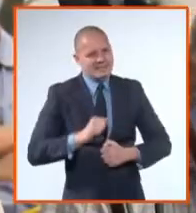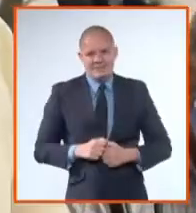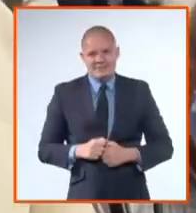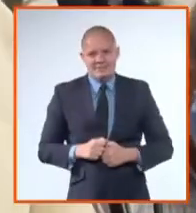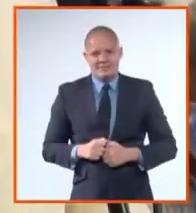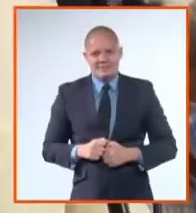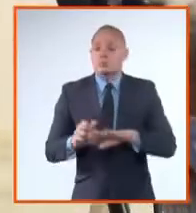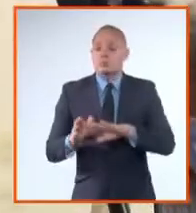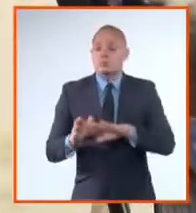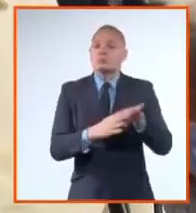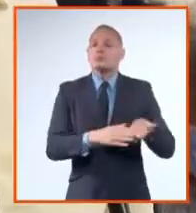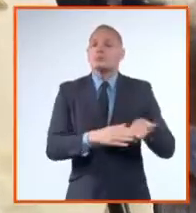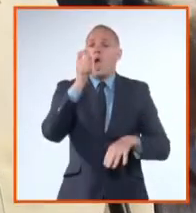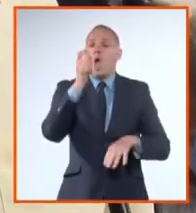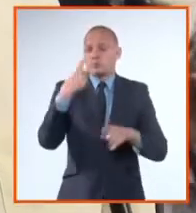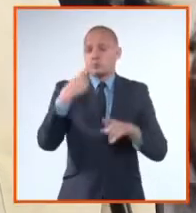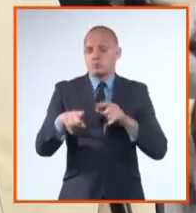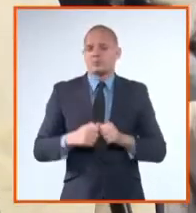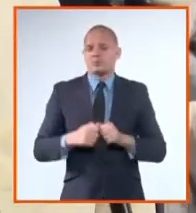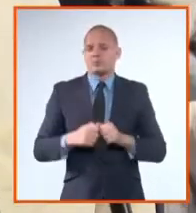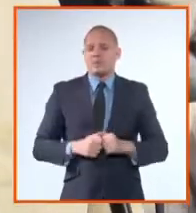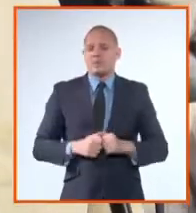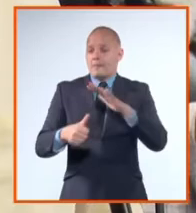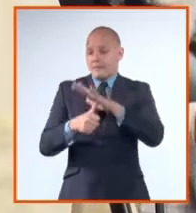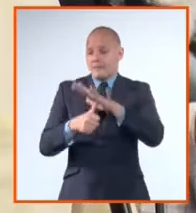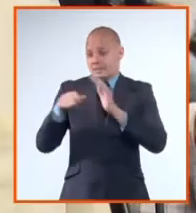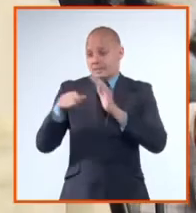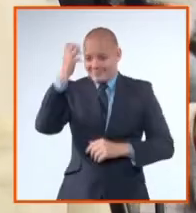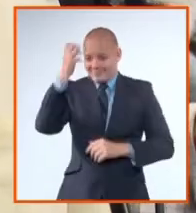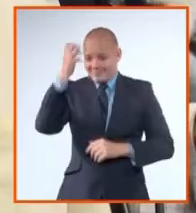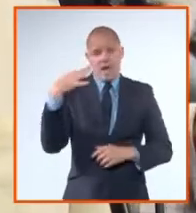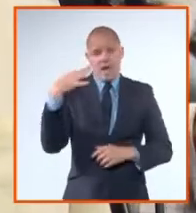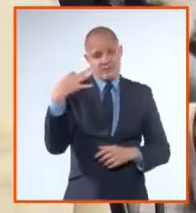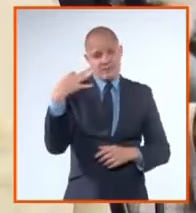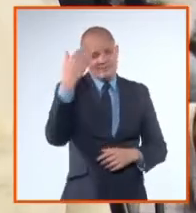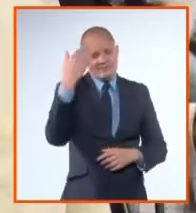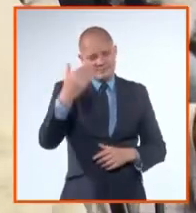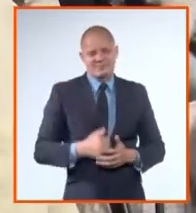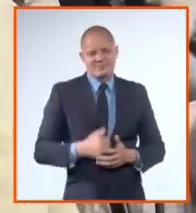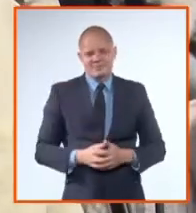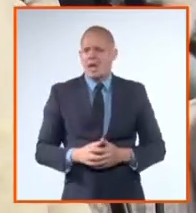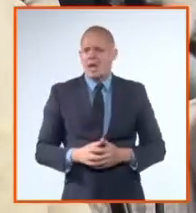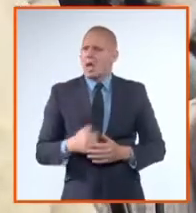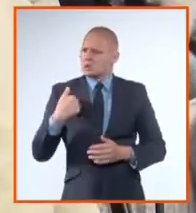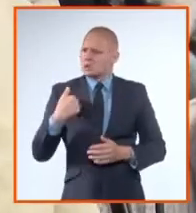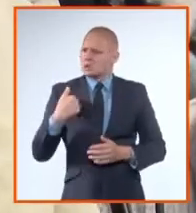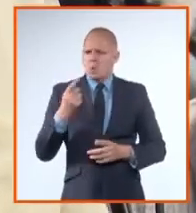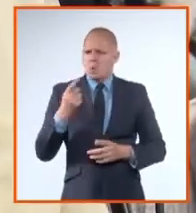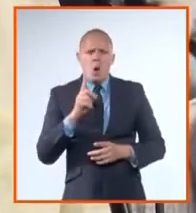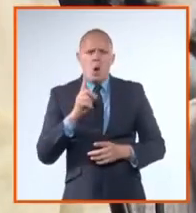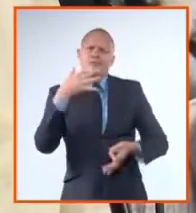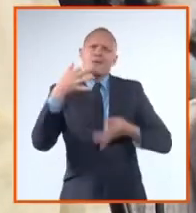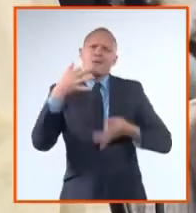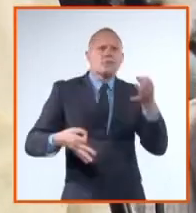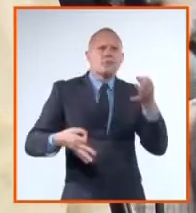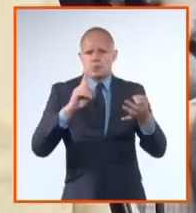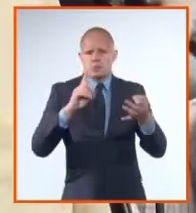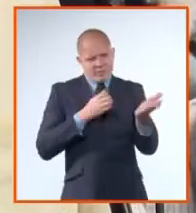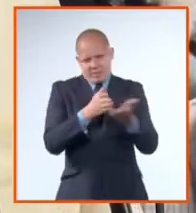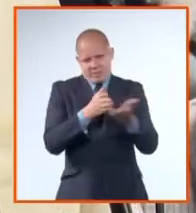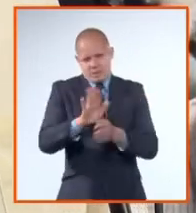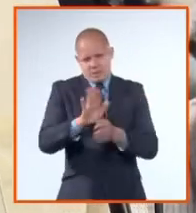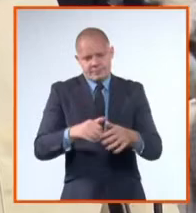Ajá. Presidente, gracias por la invitación y voy a ir directo a los temas.